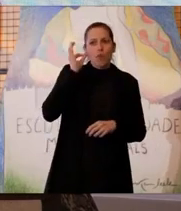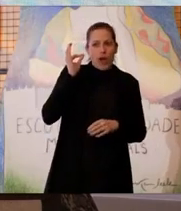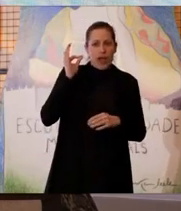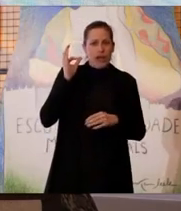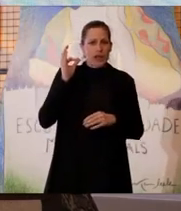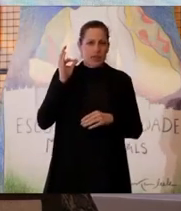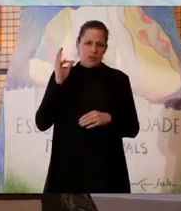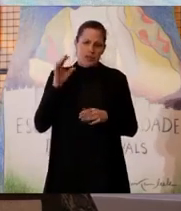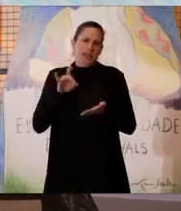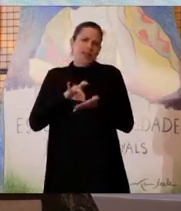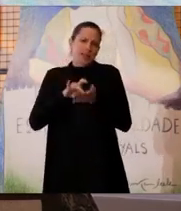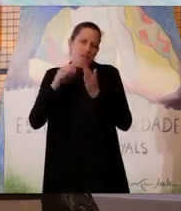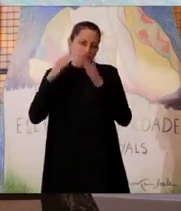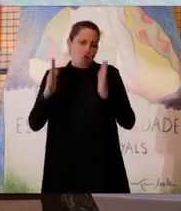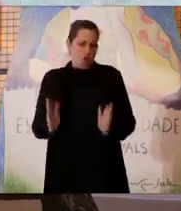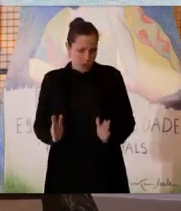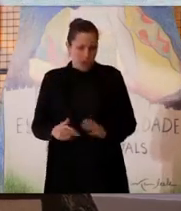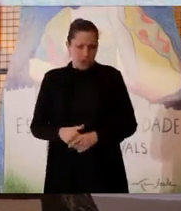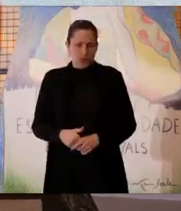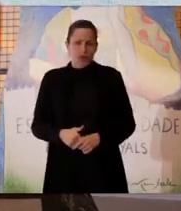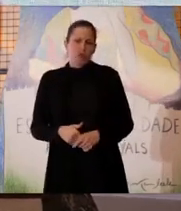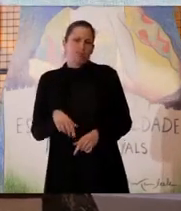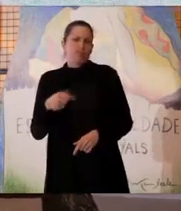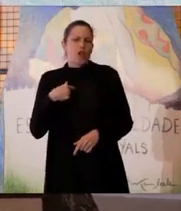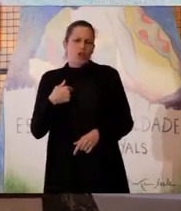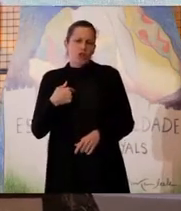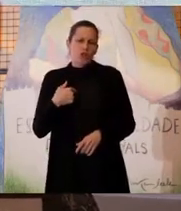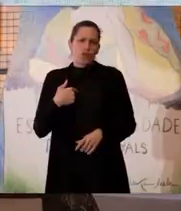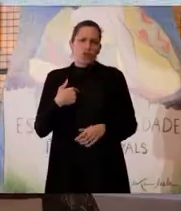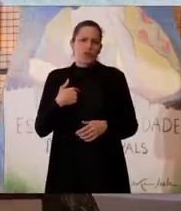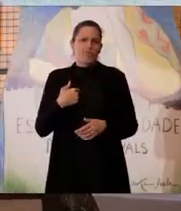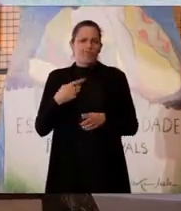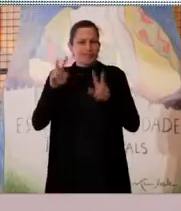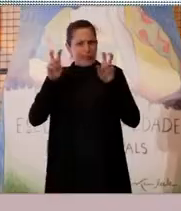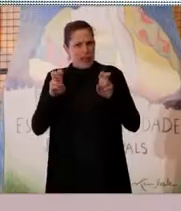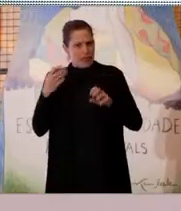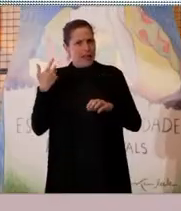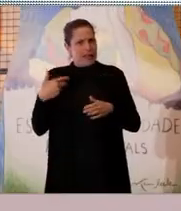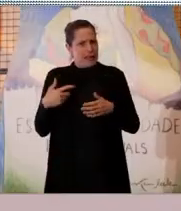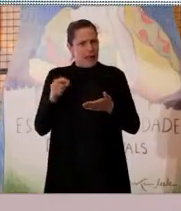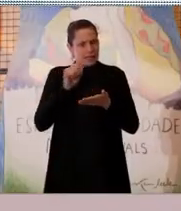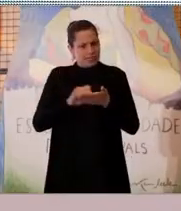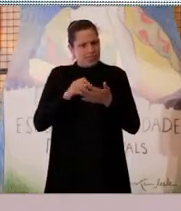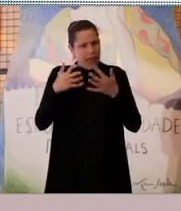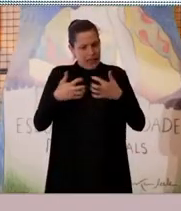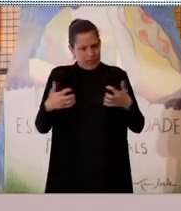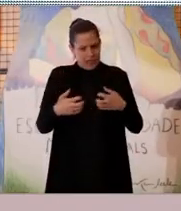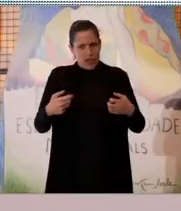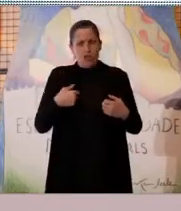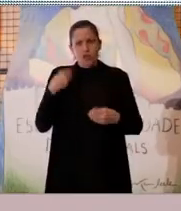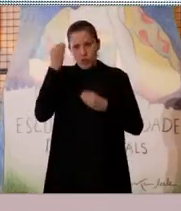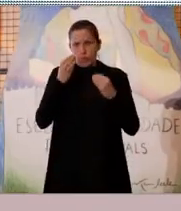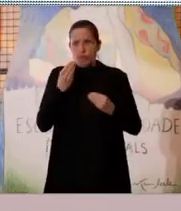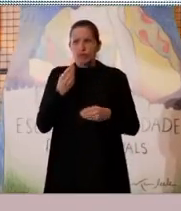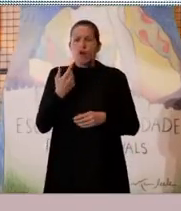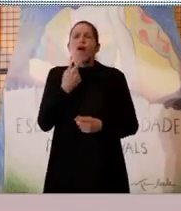yo sabes bueno escribí escrito bastante sobre soy preocupen yo sí creo que nos faltaba una cierta conciencia de